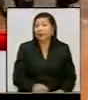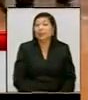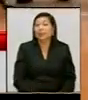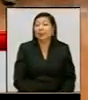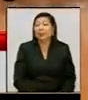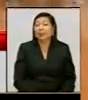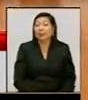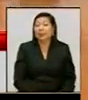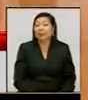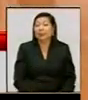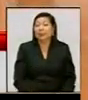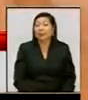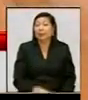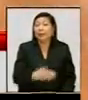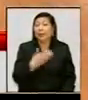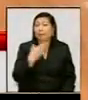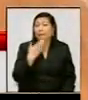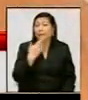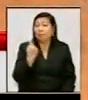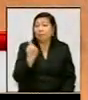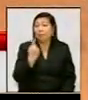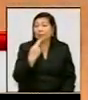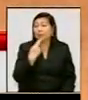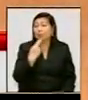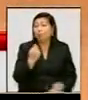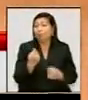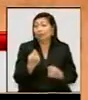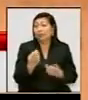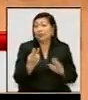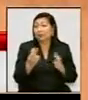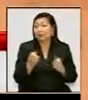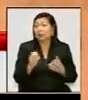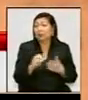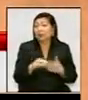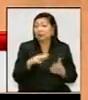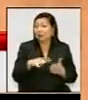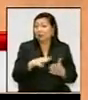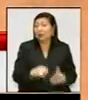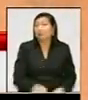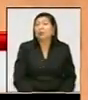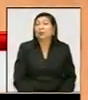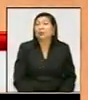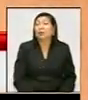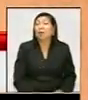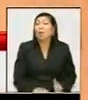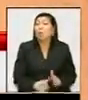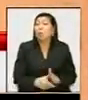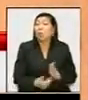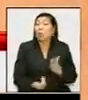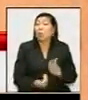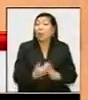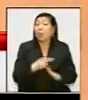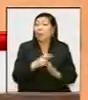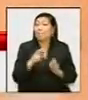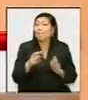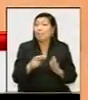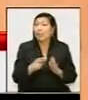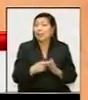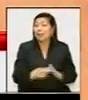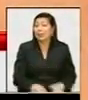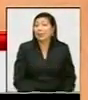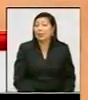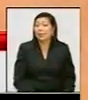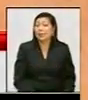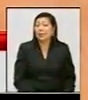en la agenda, sería mejor resolver primero las insistencias, son temas ya estudiados en la comisión, y luego los nuevos proyectos, cosa que